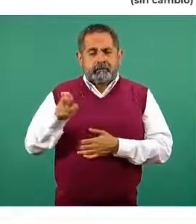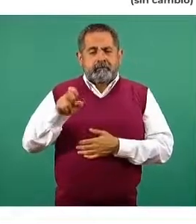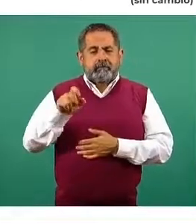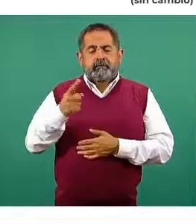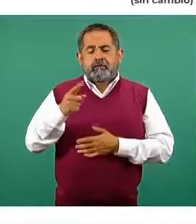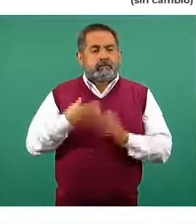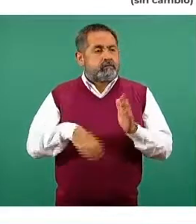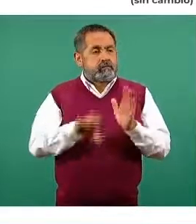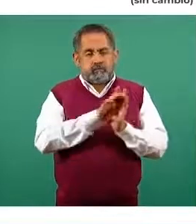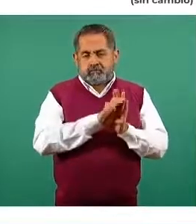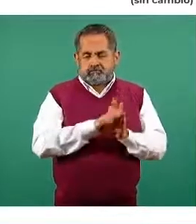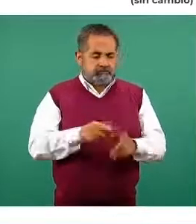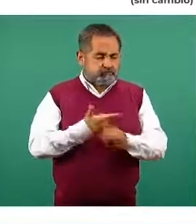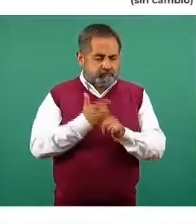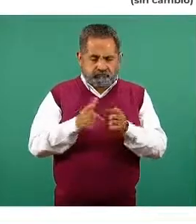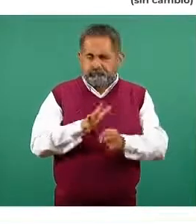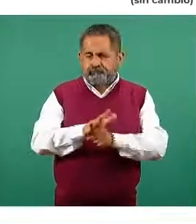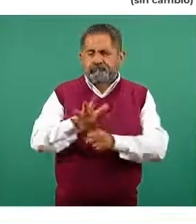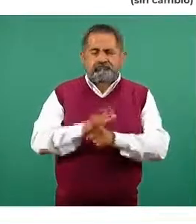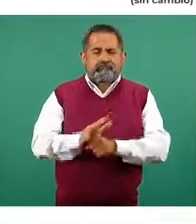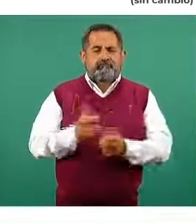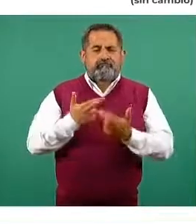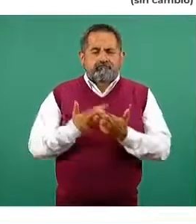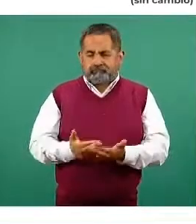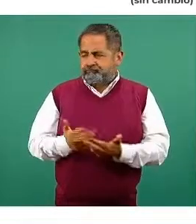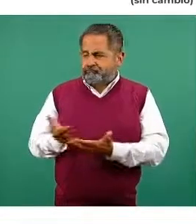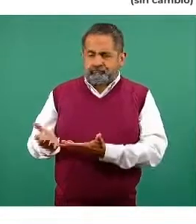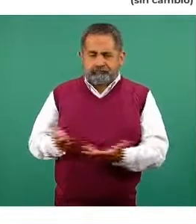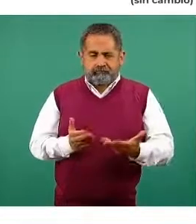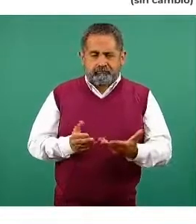27.221 camas disponibles de las